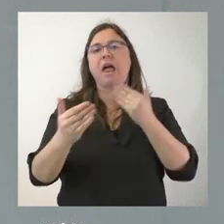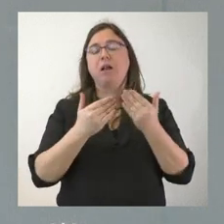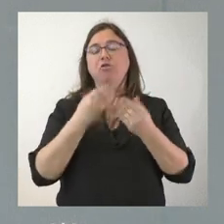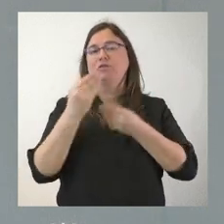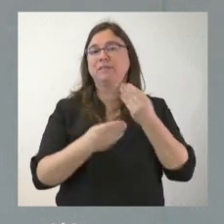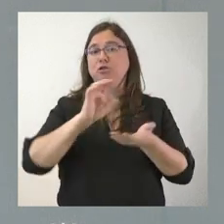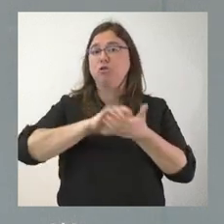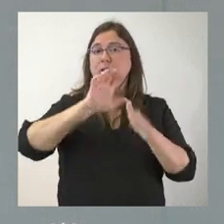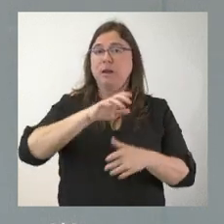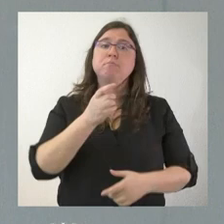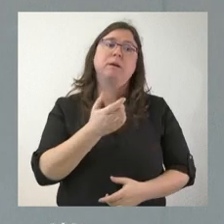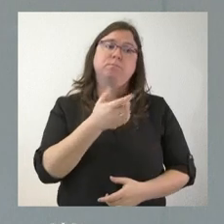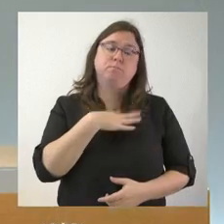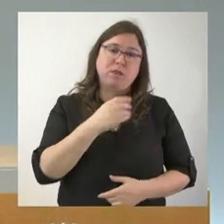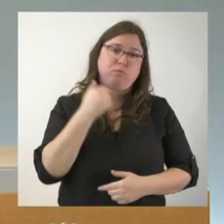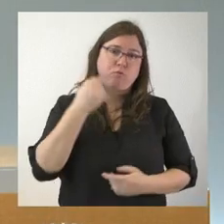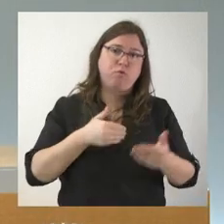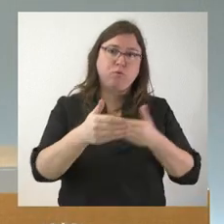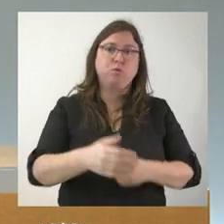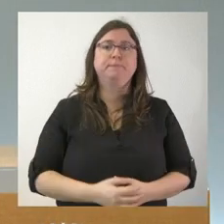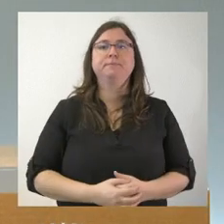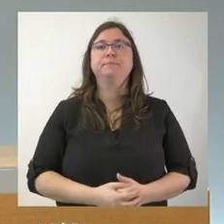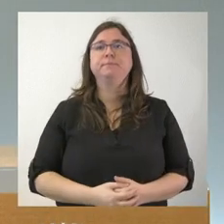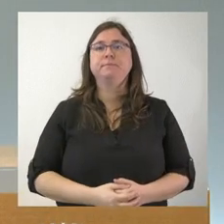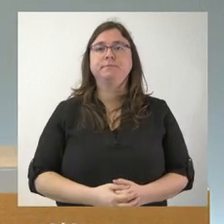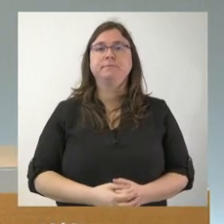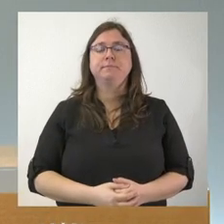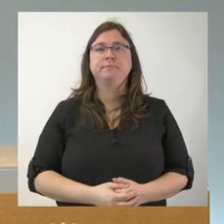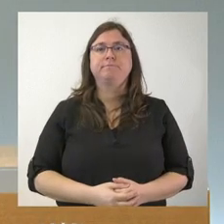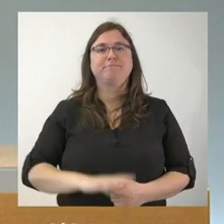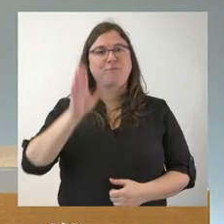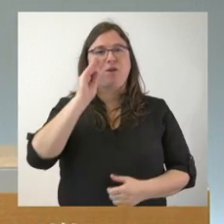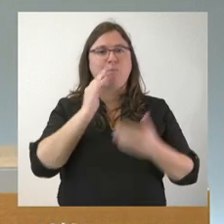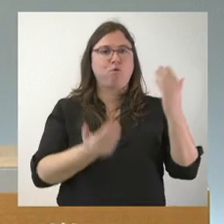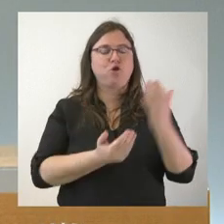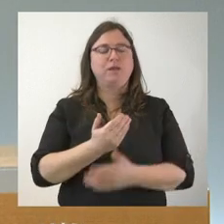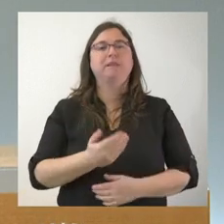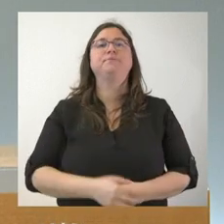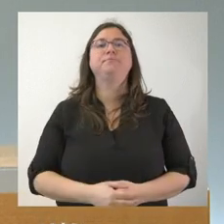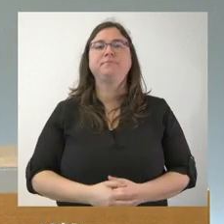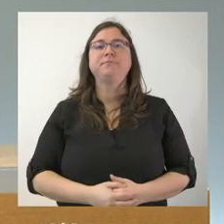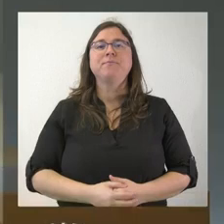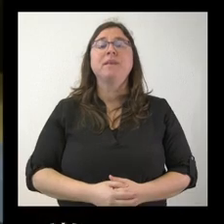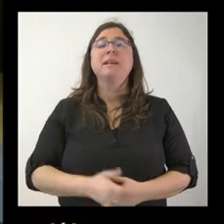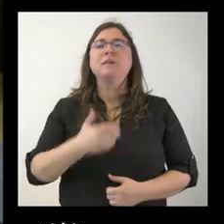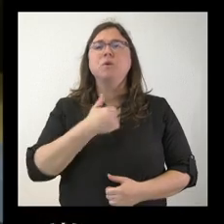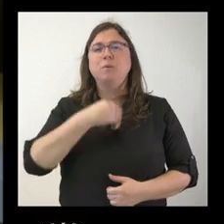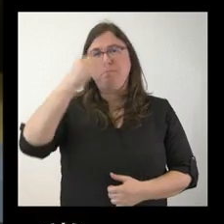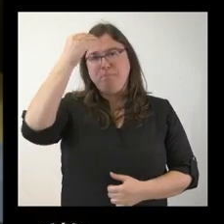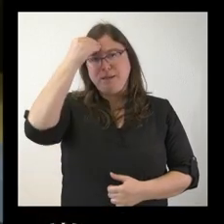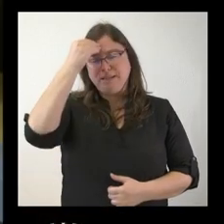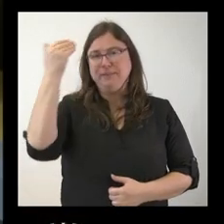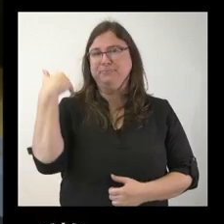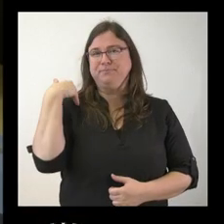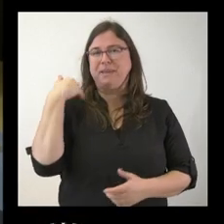y león y procuramos seguirlo haciendo en el futuro Hola Buenos días señor carriedo considera que el gesto que